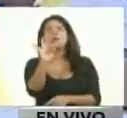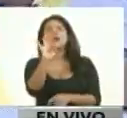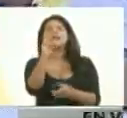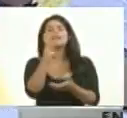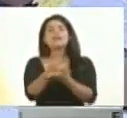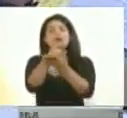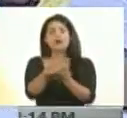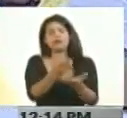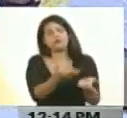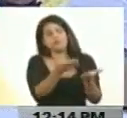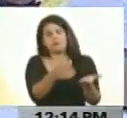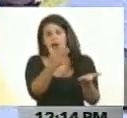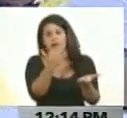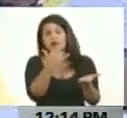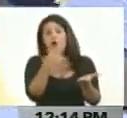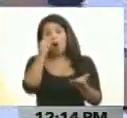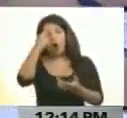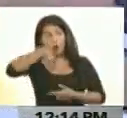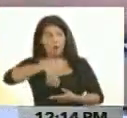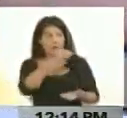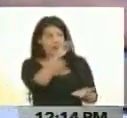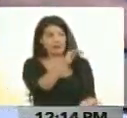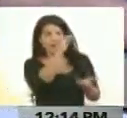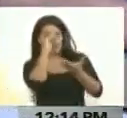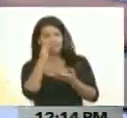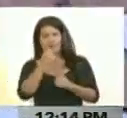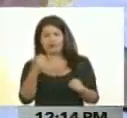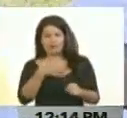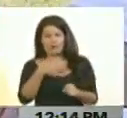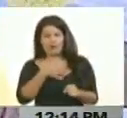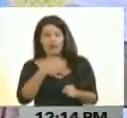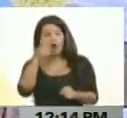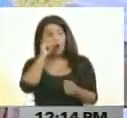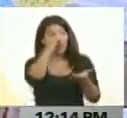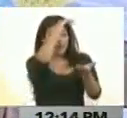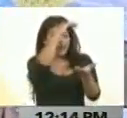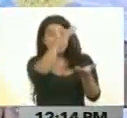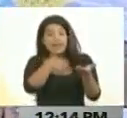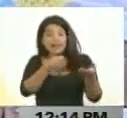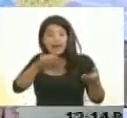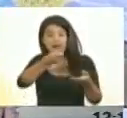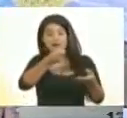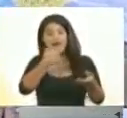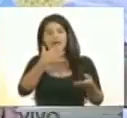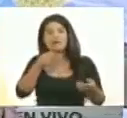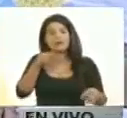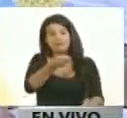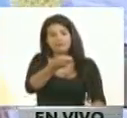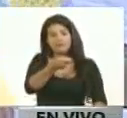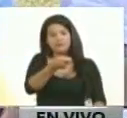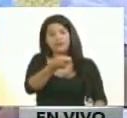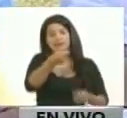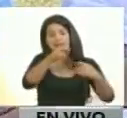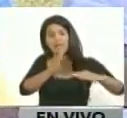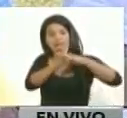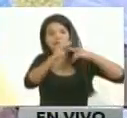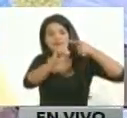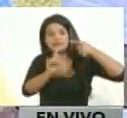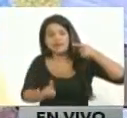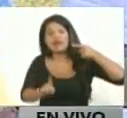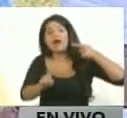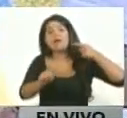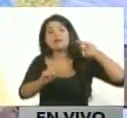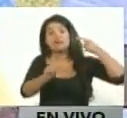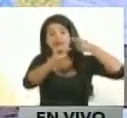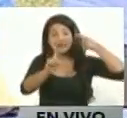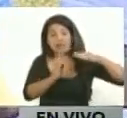pues no lo puede bajar él solo. Tenía el fin, el objetivo era sabotear las instalaciones de esa unidad